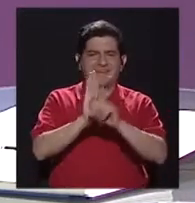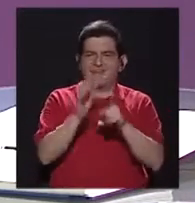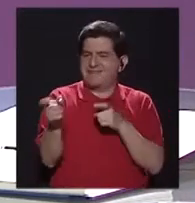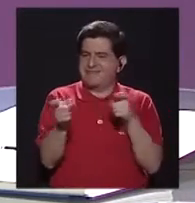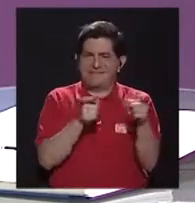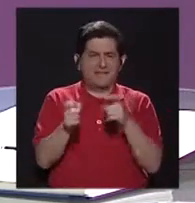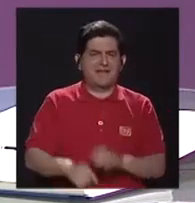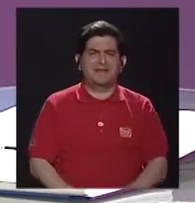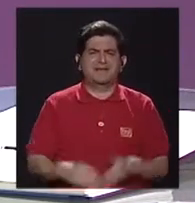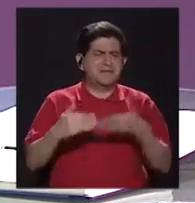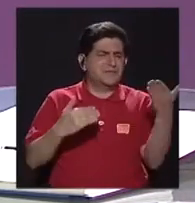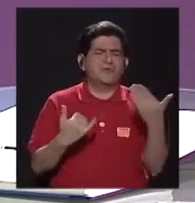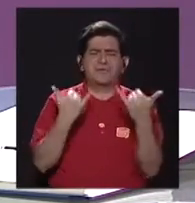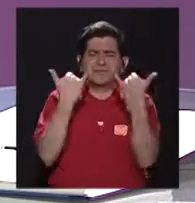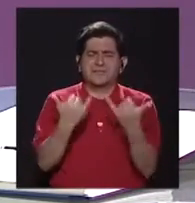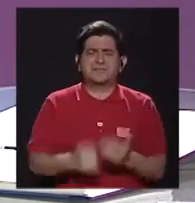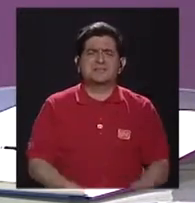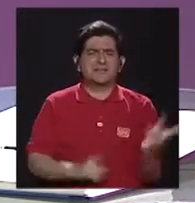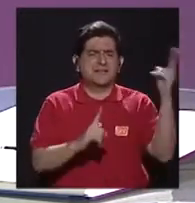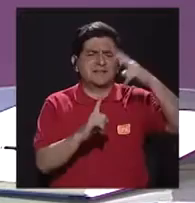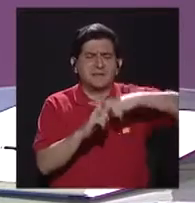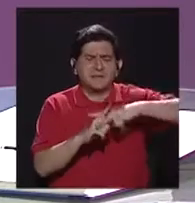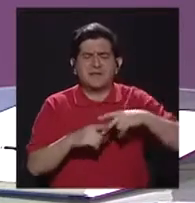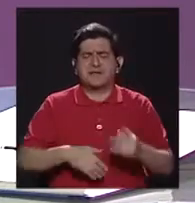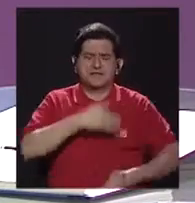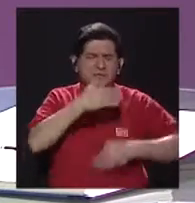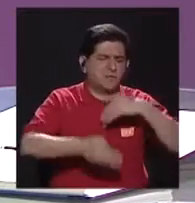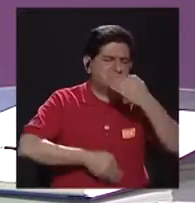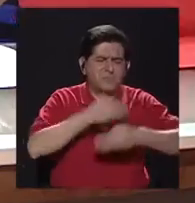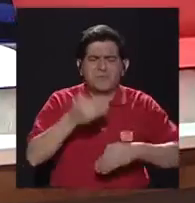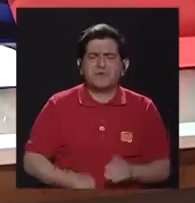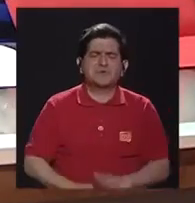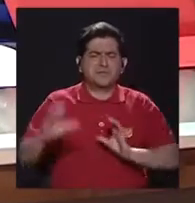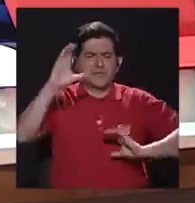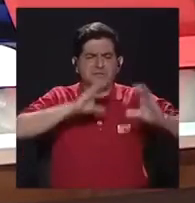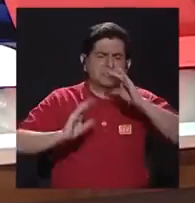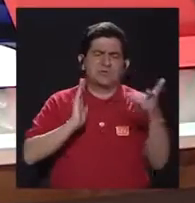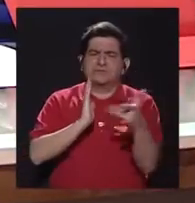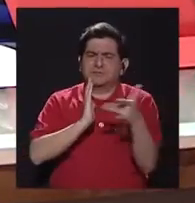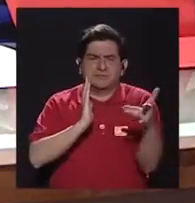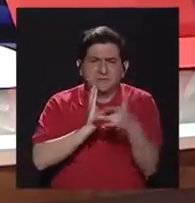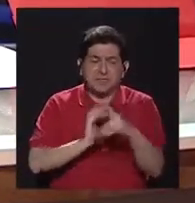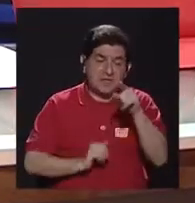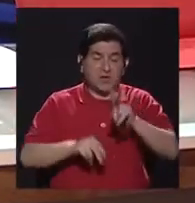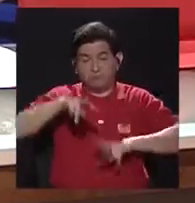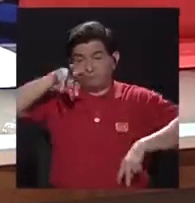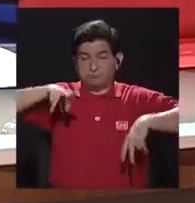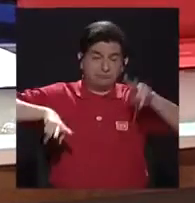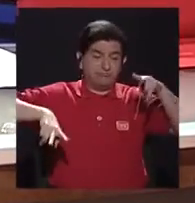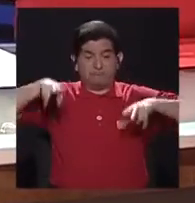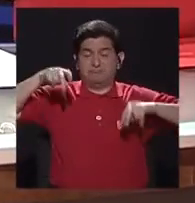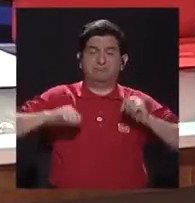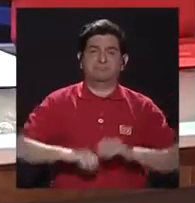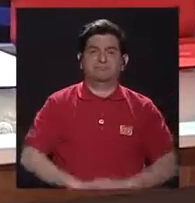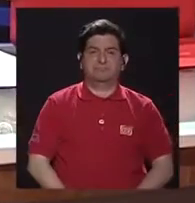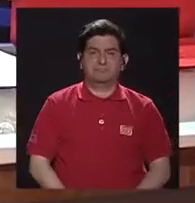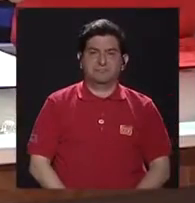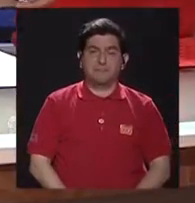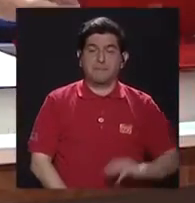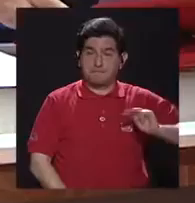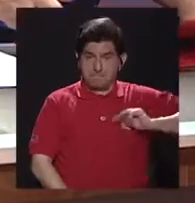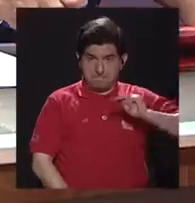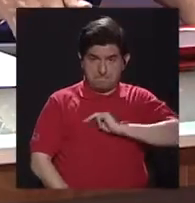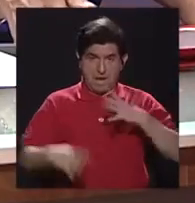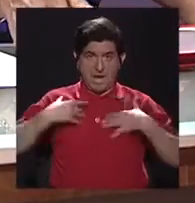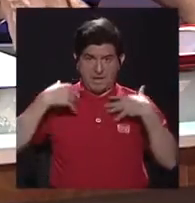Son asuntos muy operativos, tienen que ver con el desarrollo de la ciencia y de la técnica, y eso va variando. Precisamente el